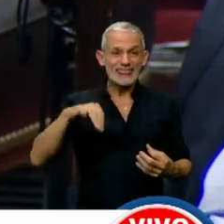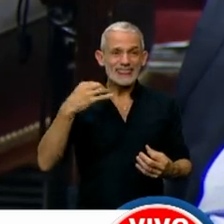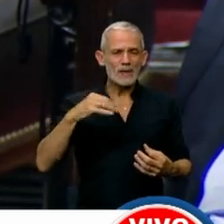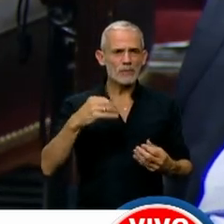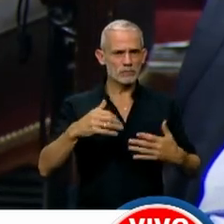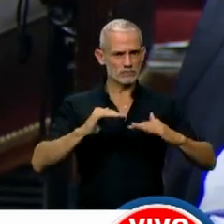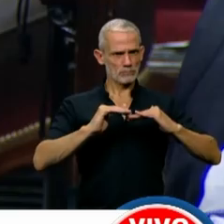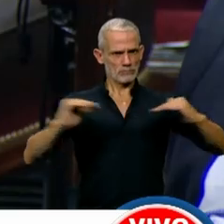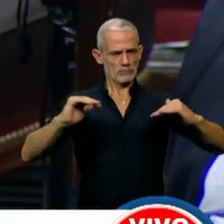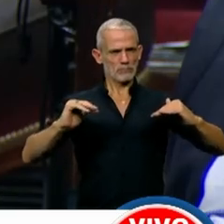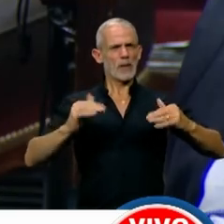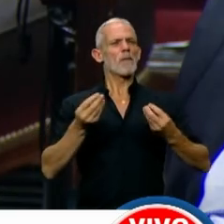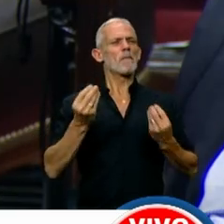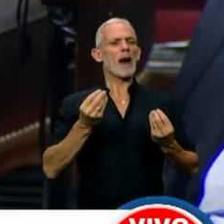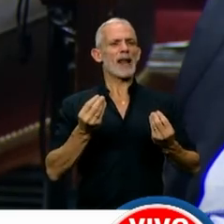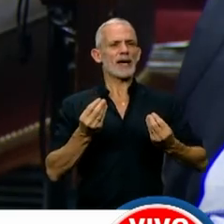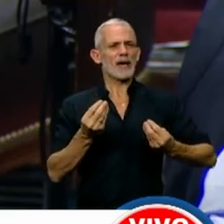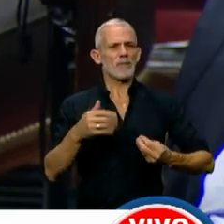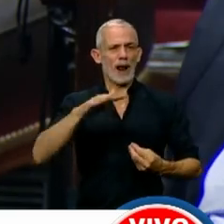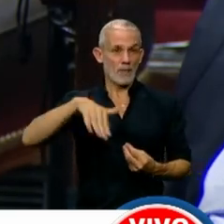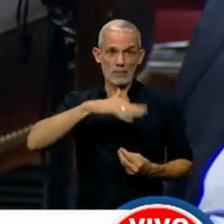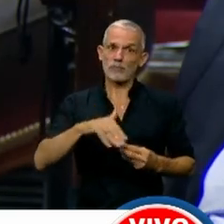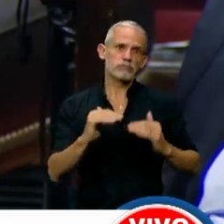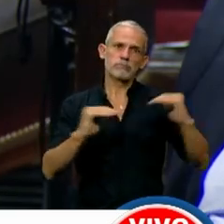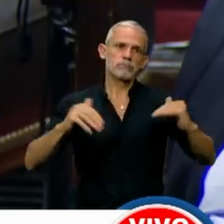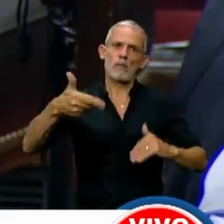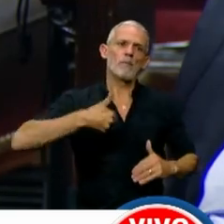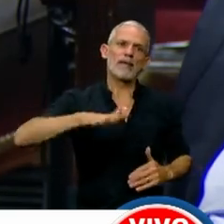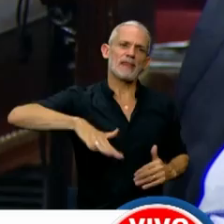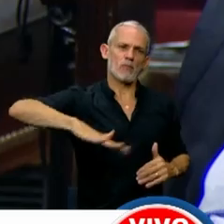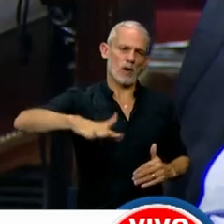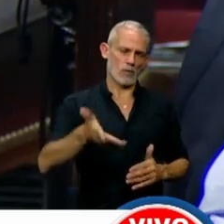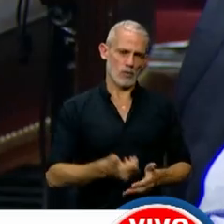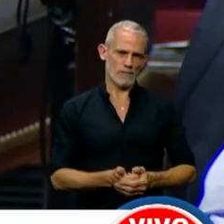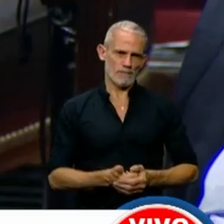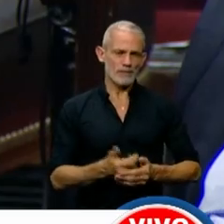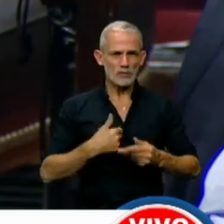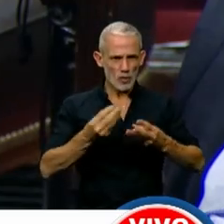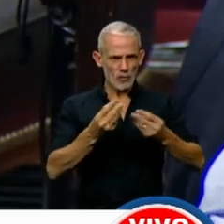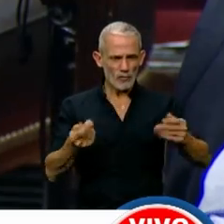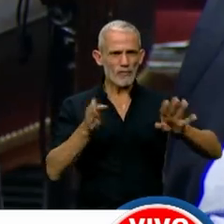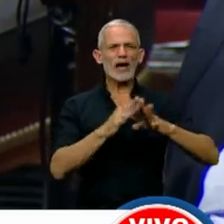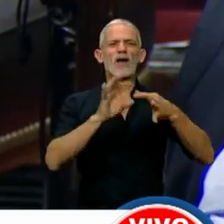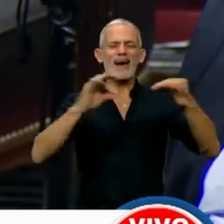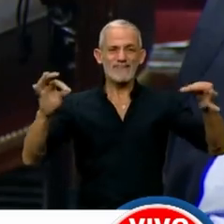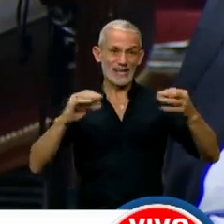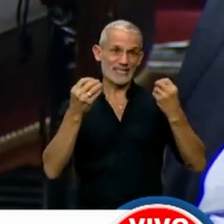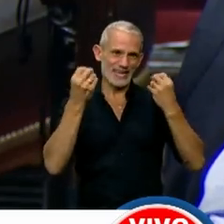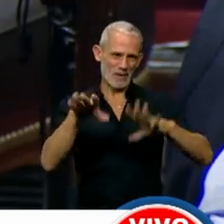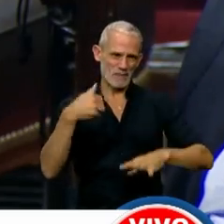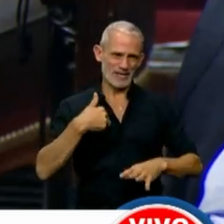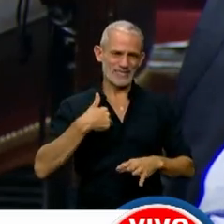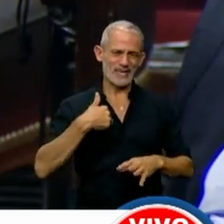altura para estar al nivel de las circunstancias y entonces voy a cerrar nuevamente con la frase con la que empecé